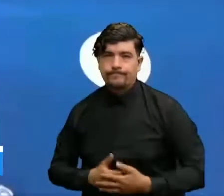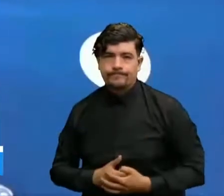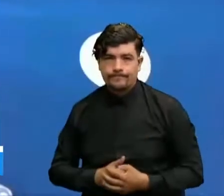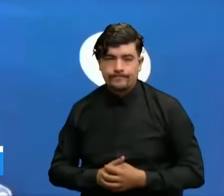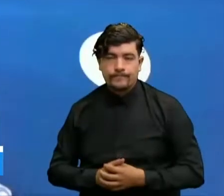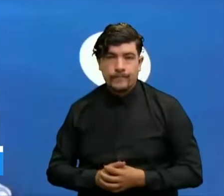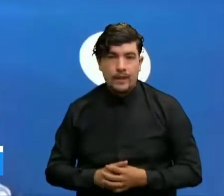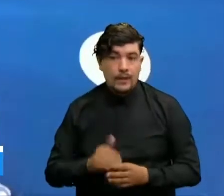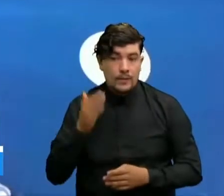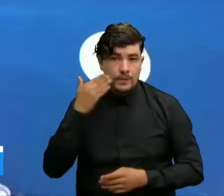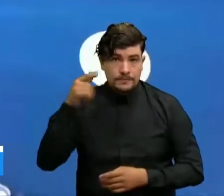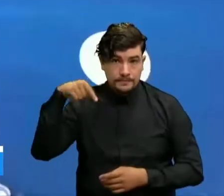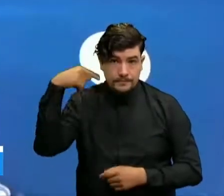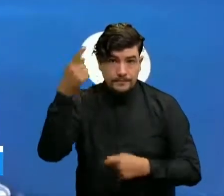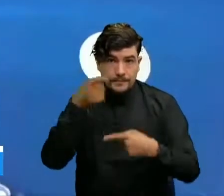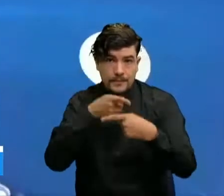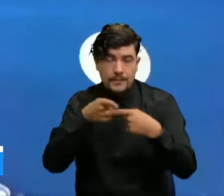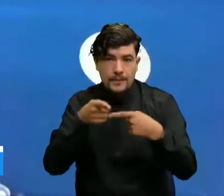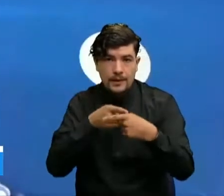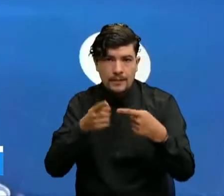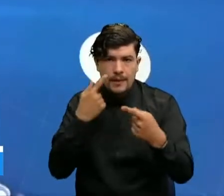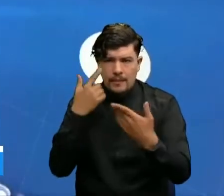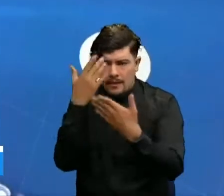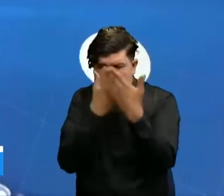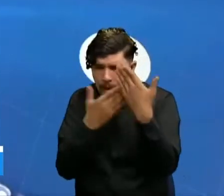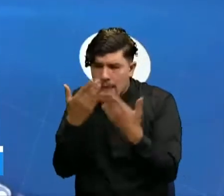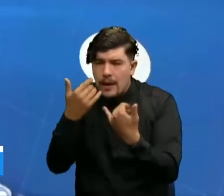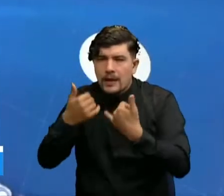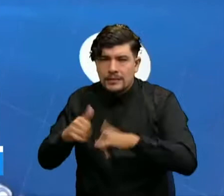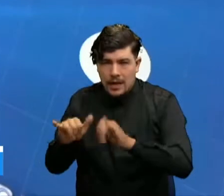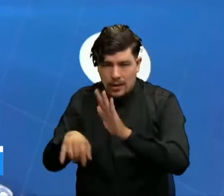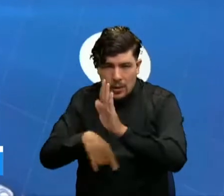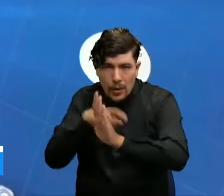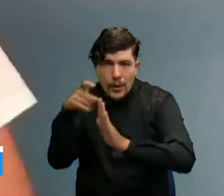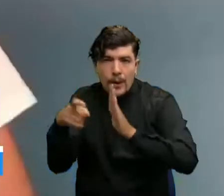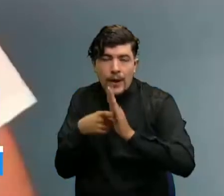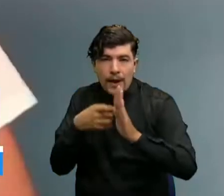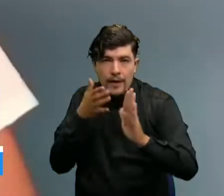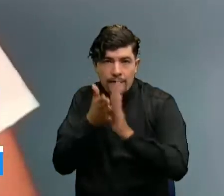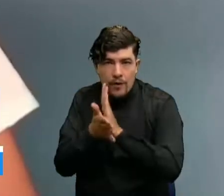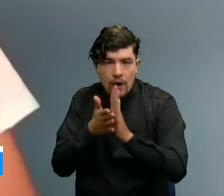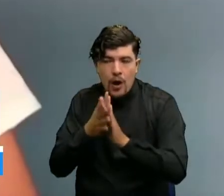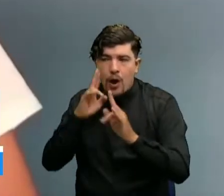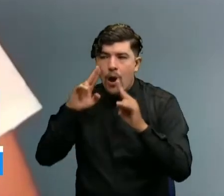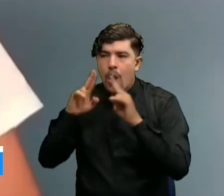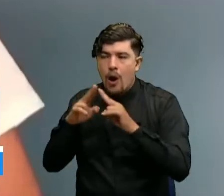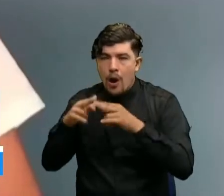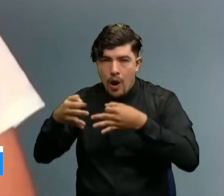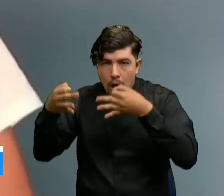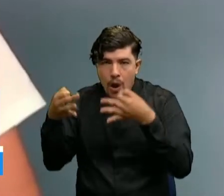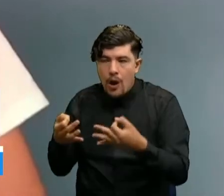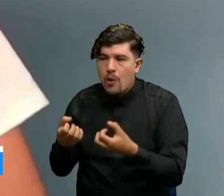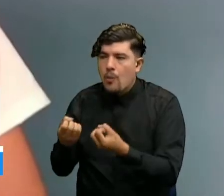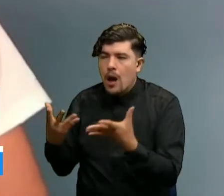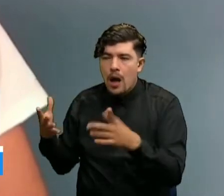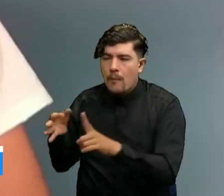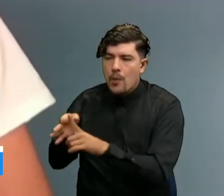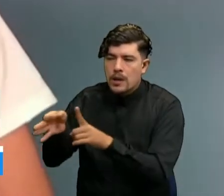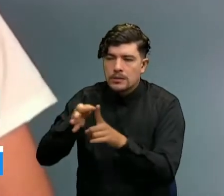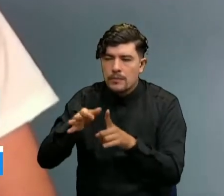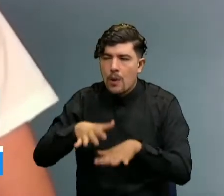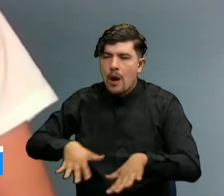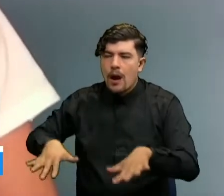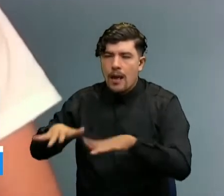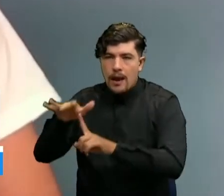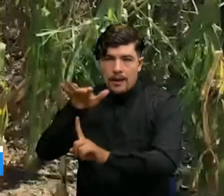la próxima semana pues se tiene un consolidado de toda la información para conocer cuántas han sido las hectáreas afectadas y